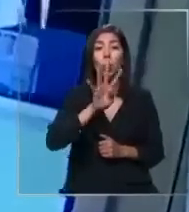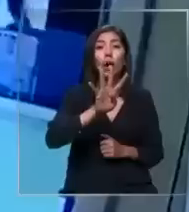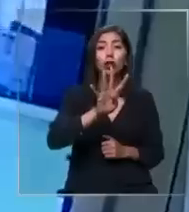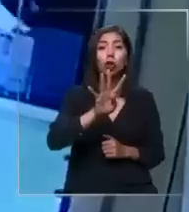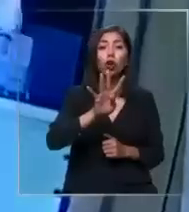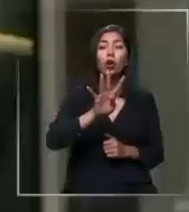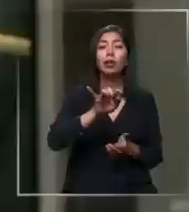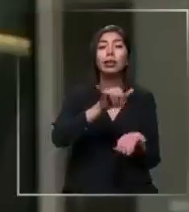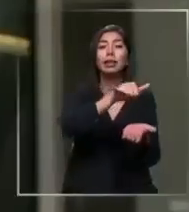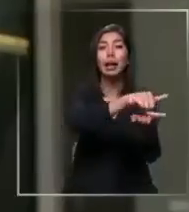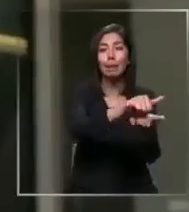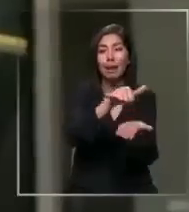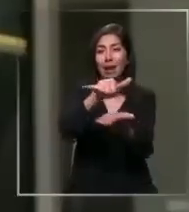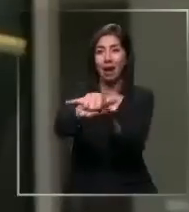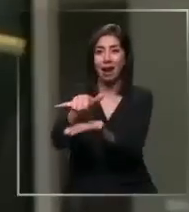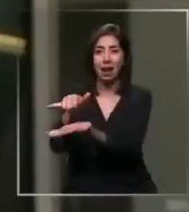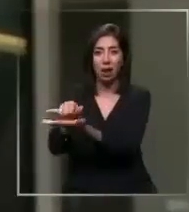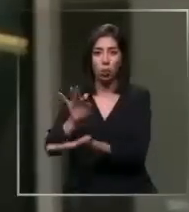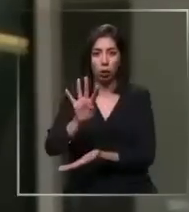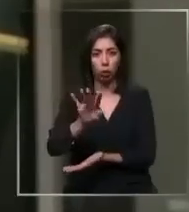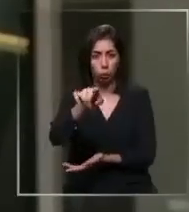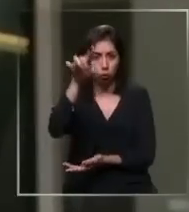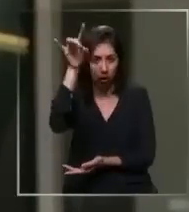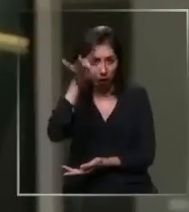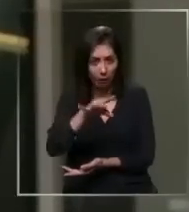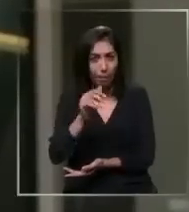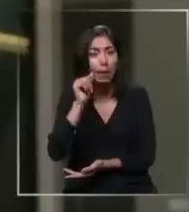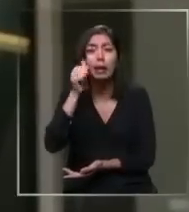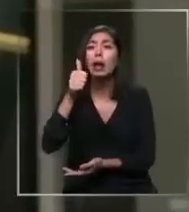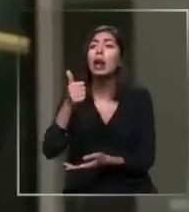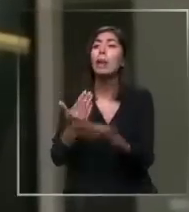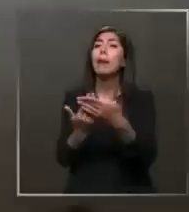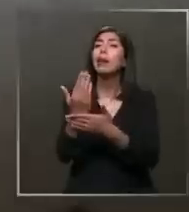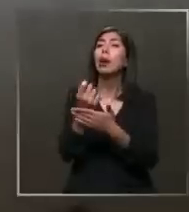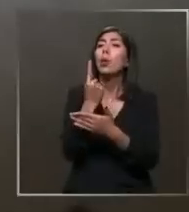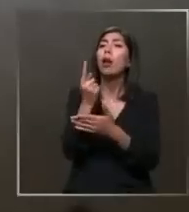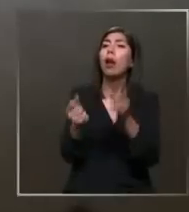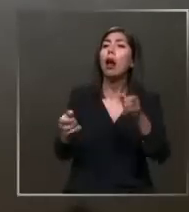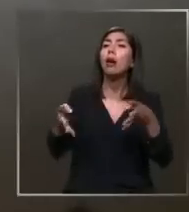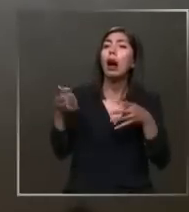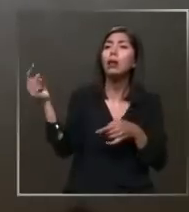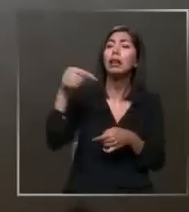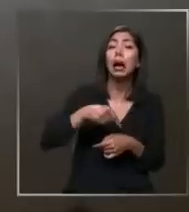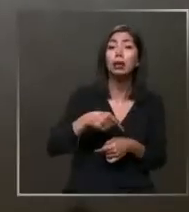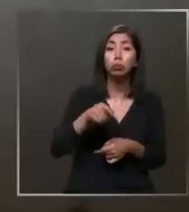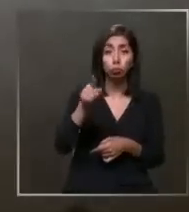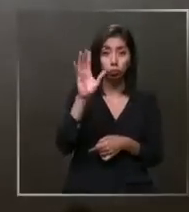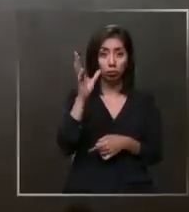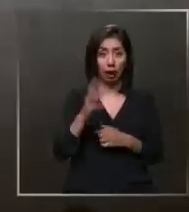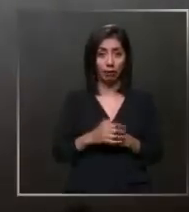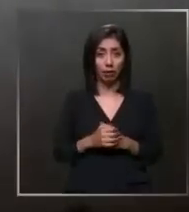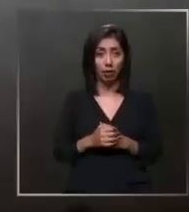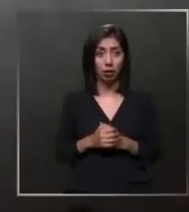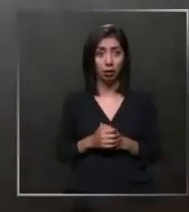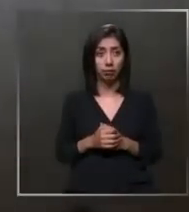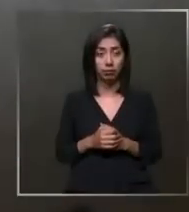sabes en qué manga va a llegar el Delta de mañana en la mañana? No tienes idea. Sí, porque no he seguido la trama